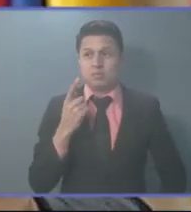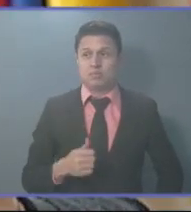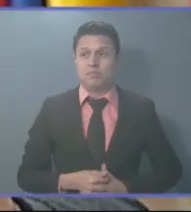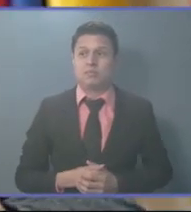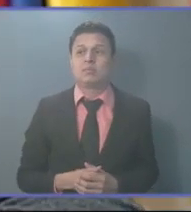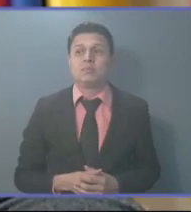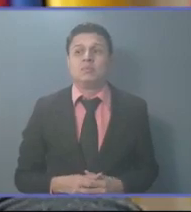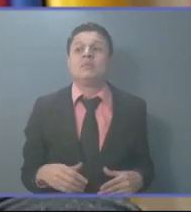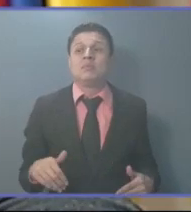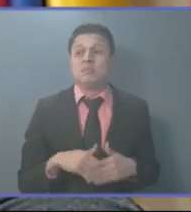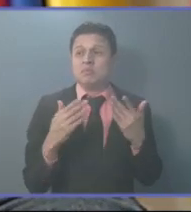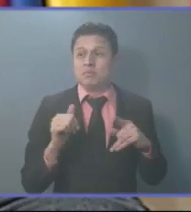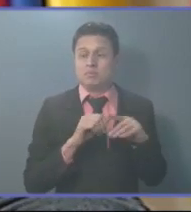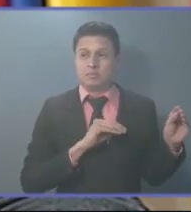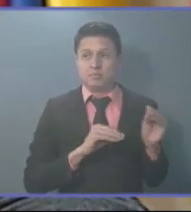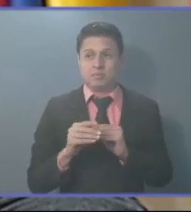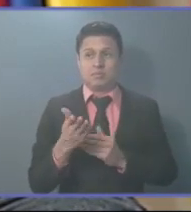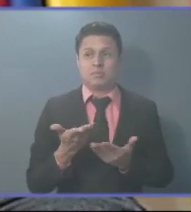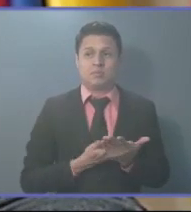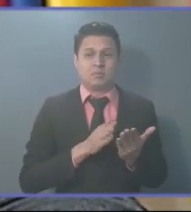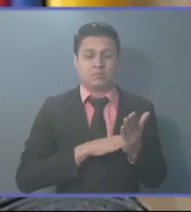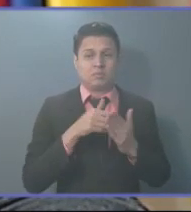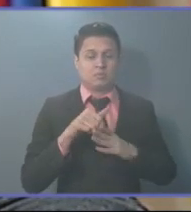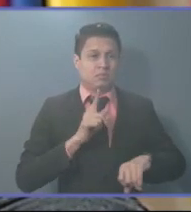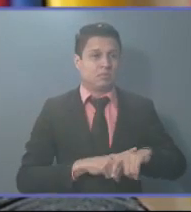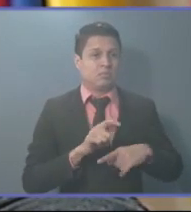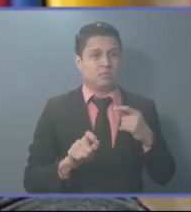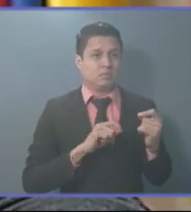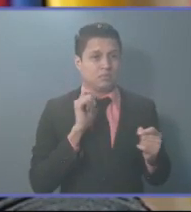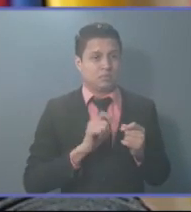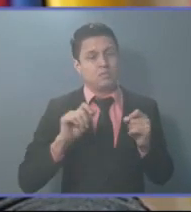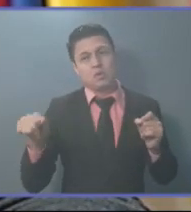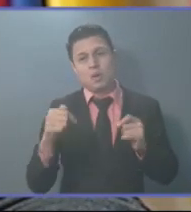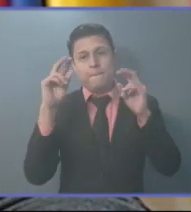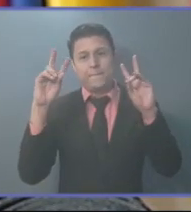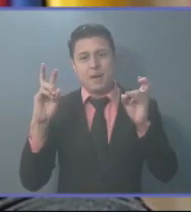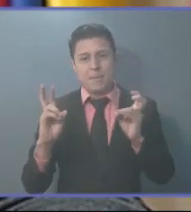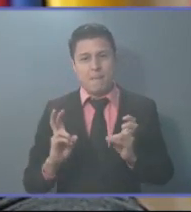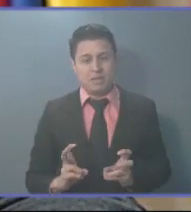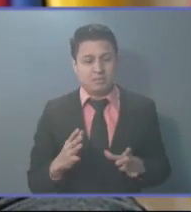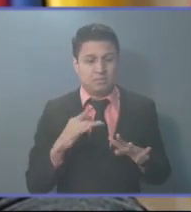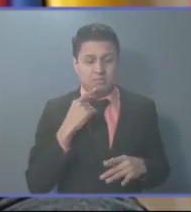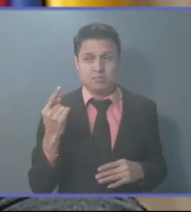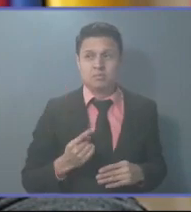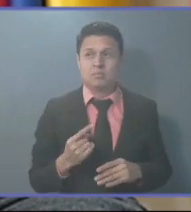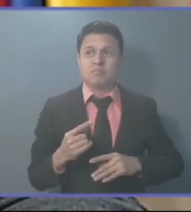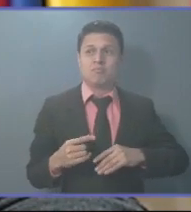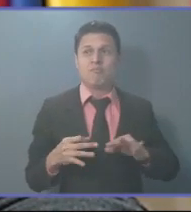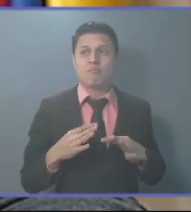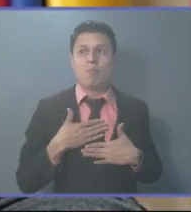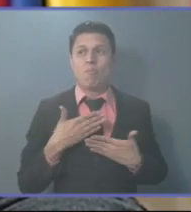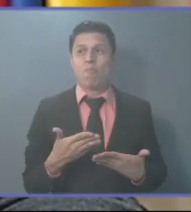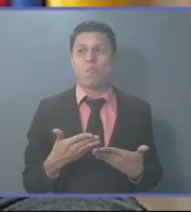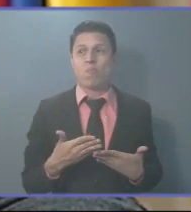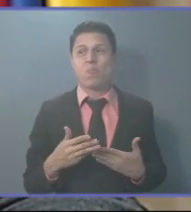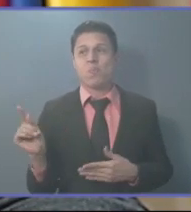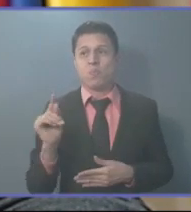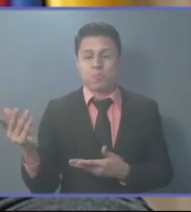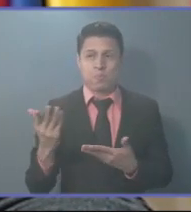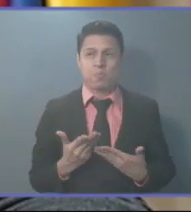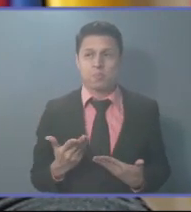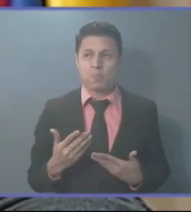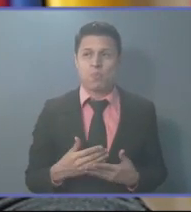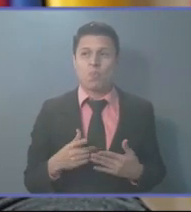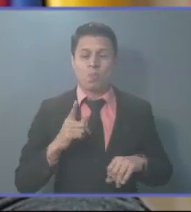córdoba haberse ejercido en los plazos determinados en otras materias debiéndose emitir las disposiciones que permitan